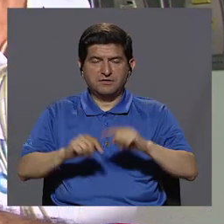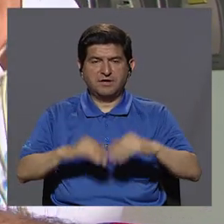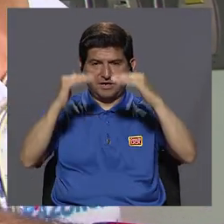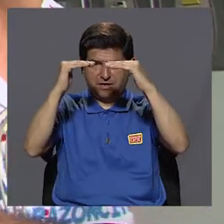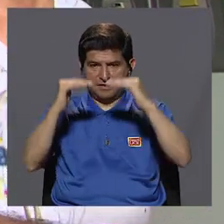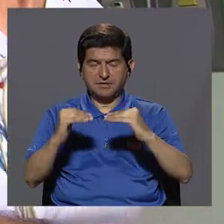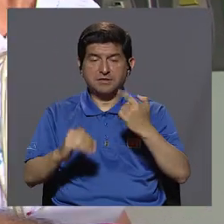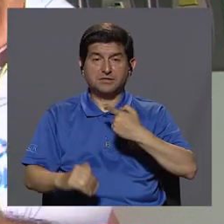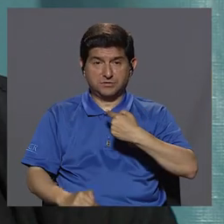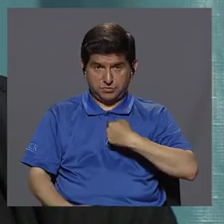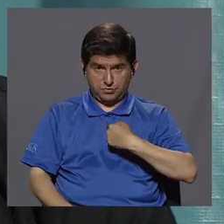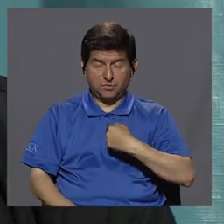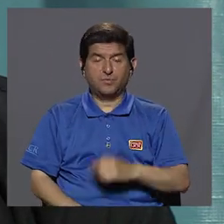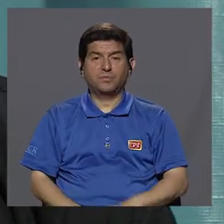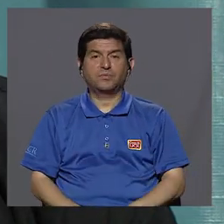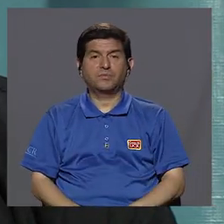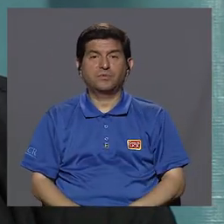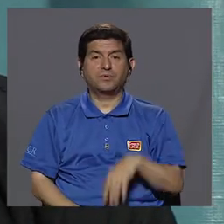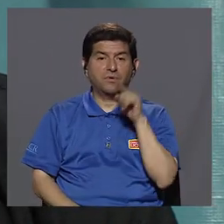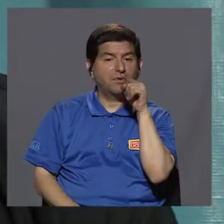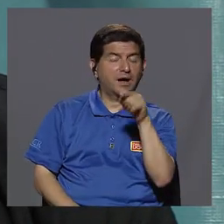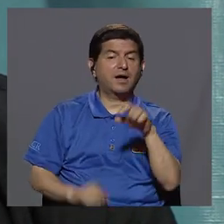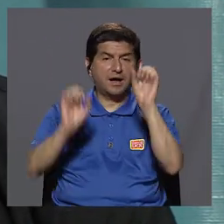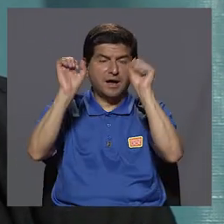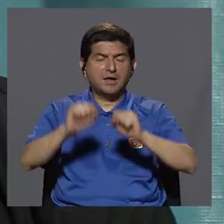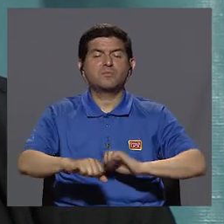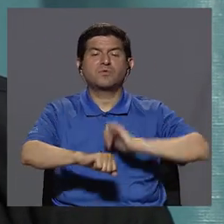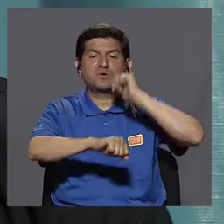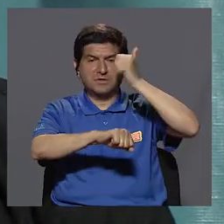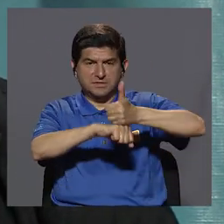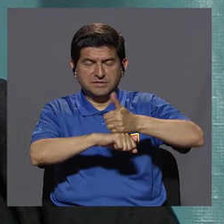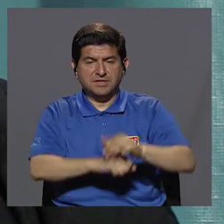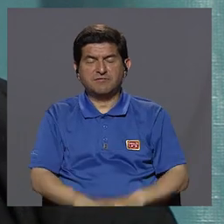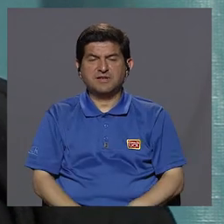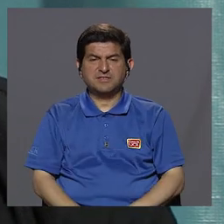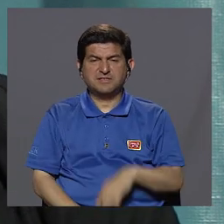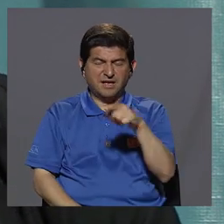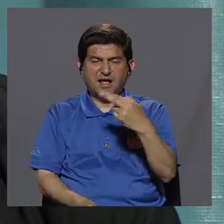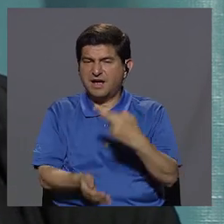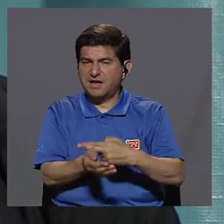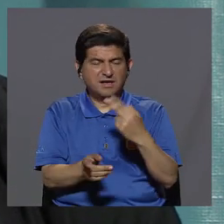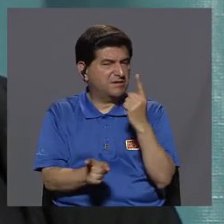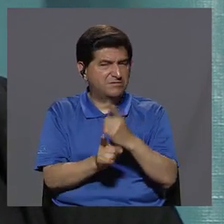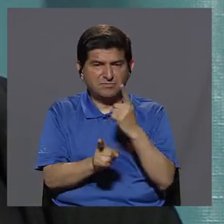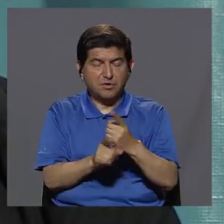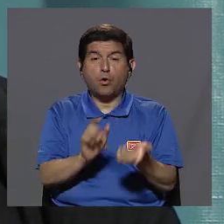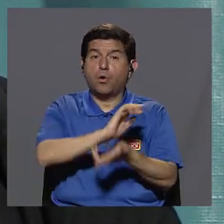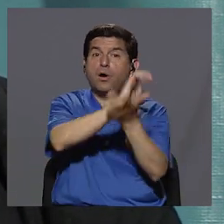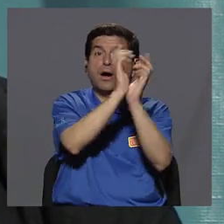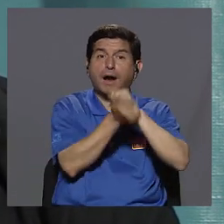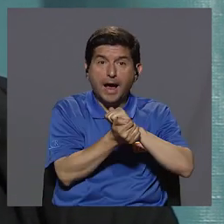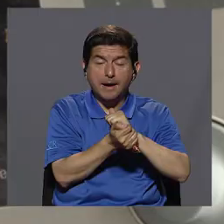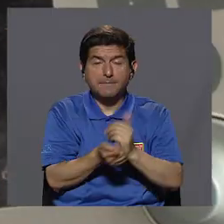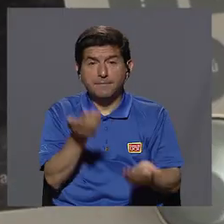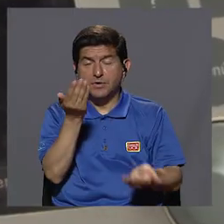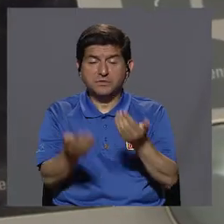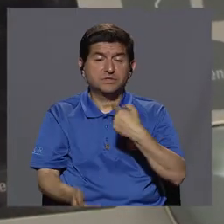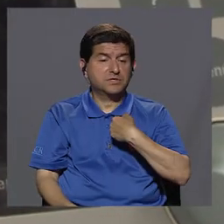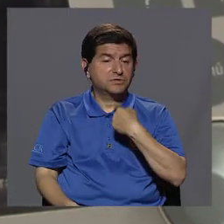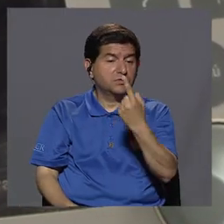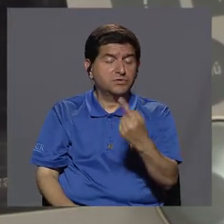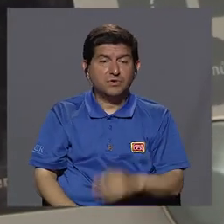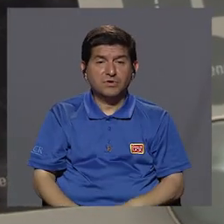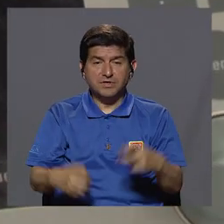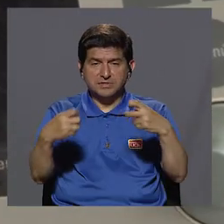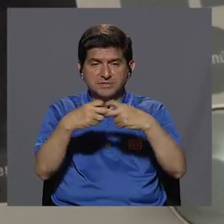base en eso uno toma este la determinación si hace arritmias si hace cambios dinámicos que llama uno en